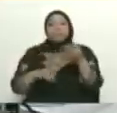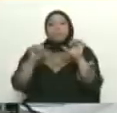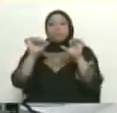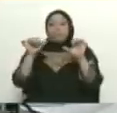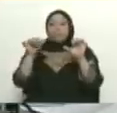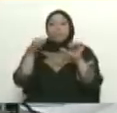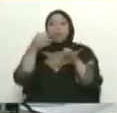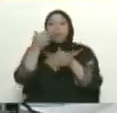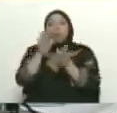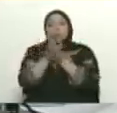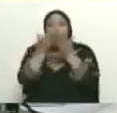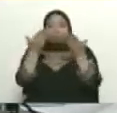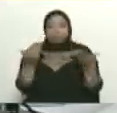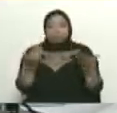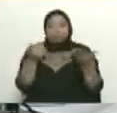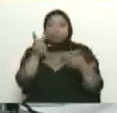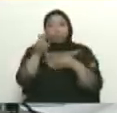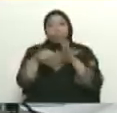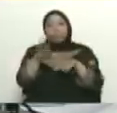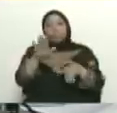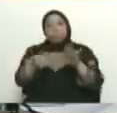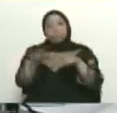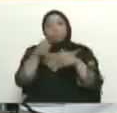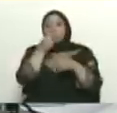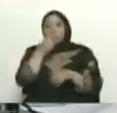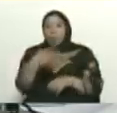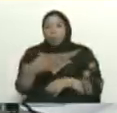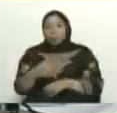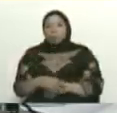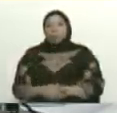mismos cuadernos. La del 2015 sí fue buena.